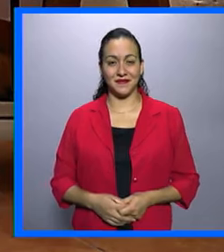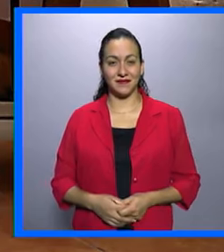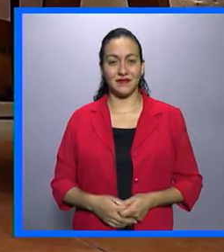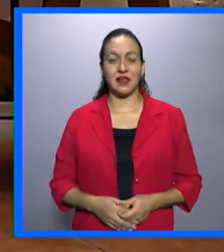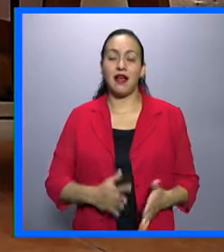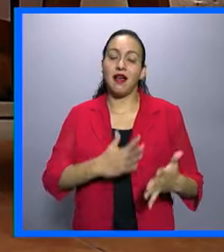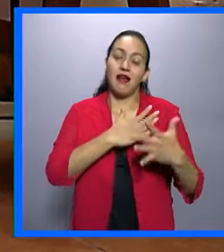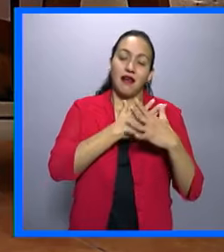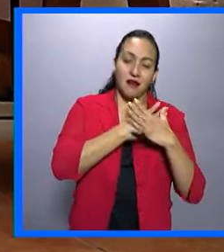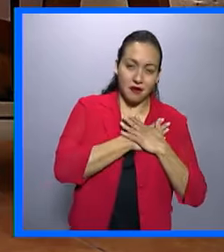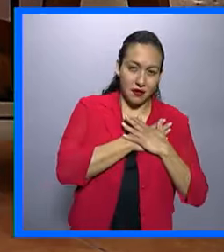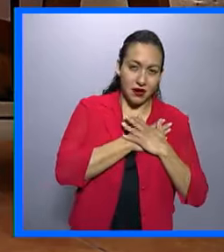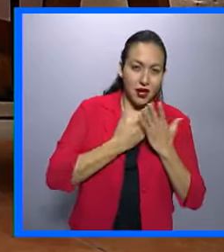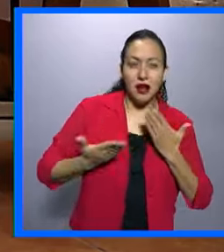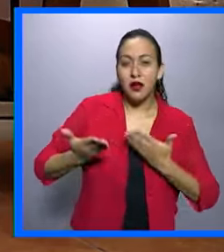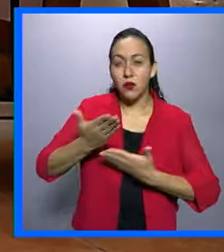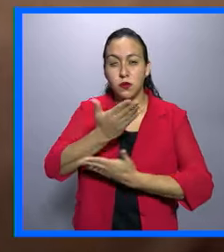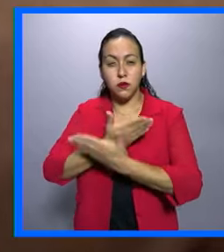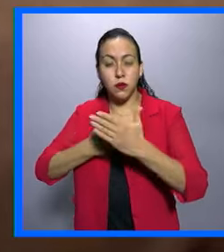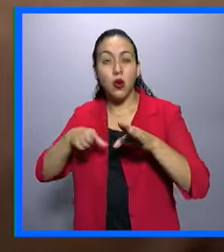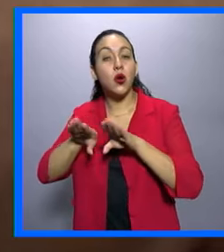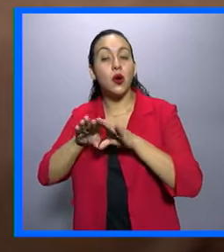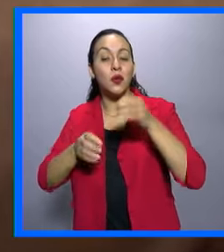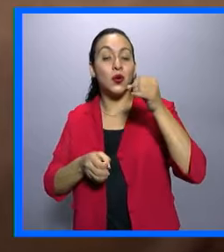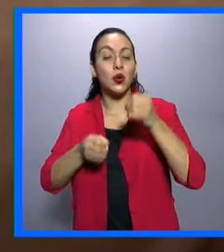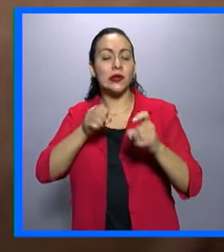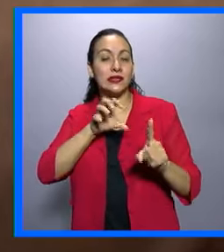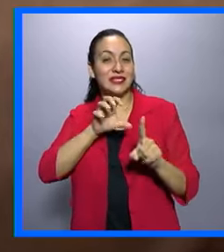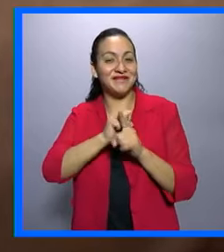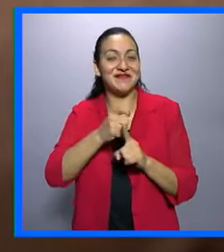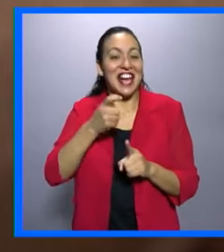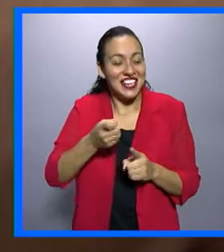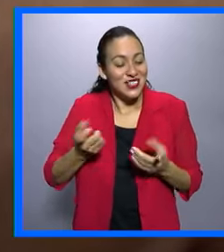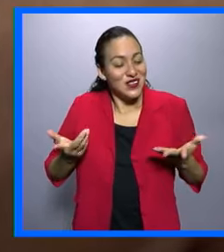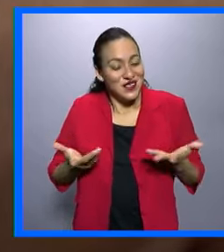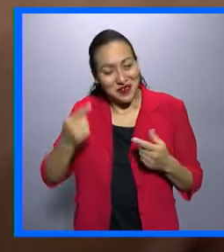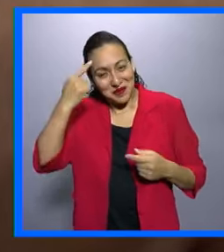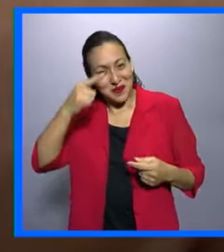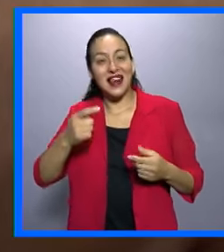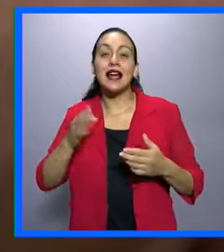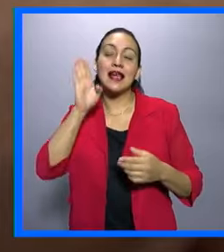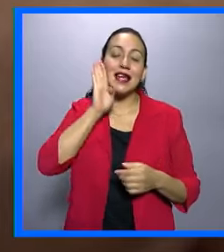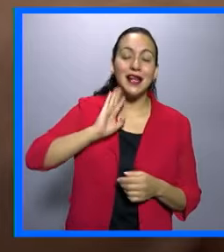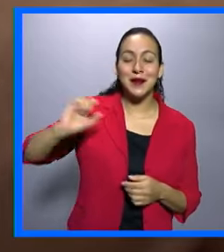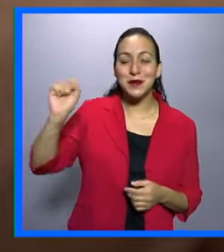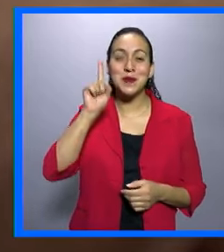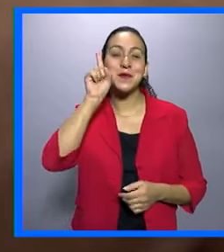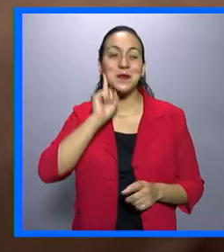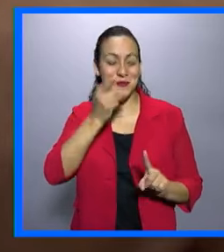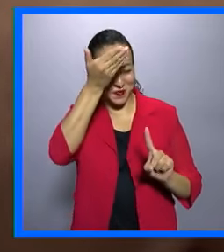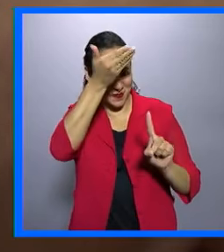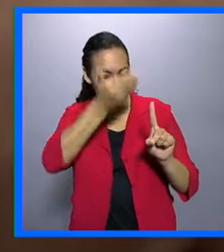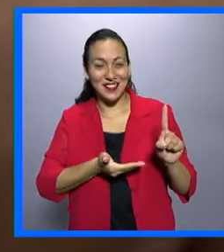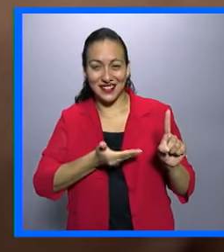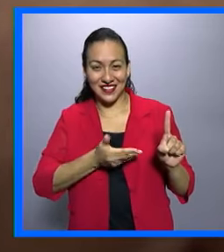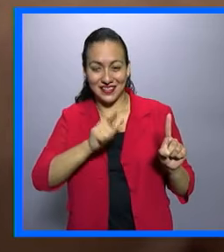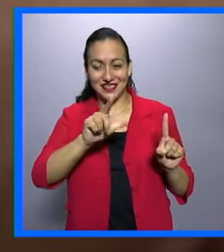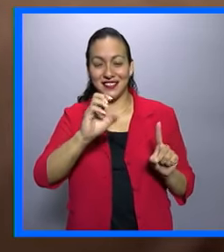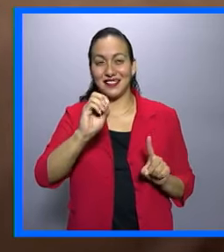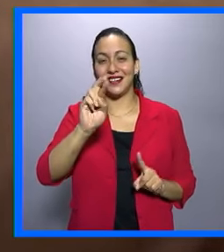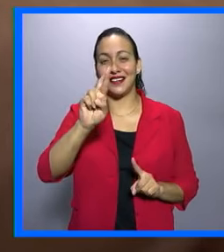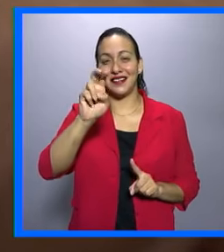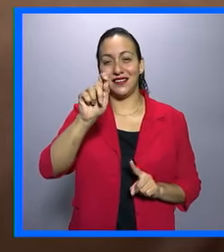Amar y servir con justicia es la motivación de la ministra de la Suprema Corte de Justicia de la Nación,